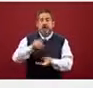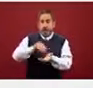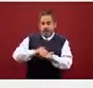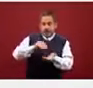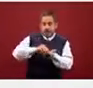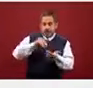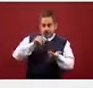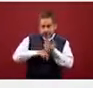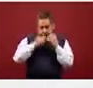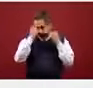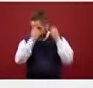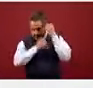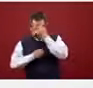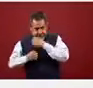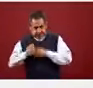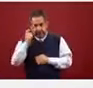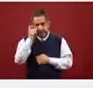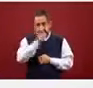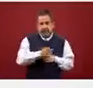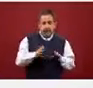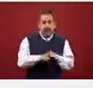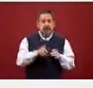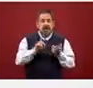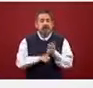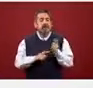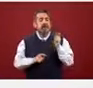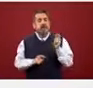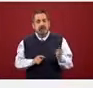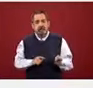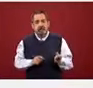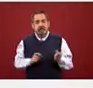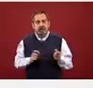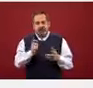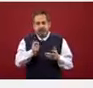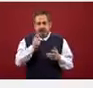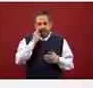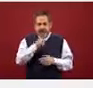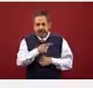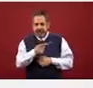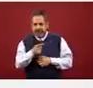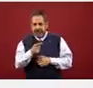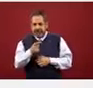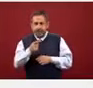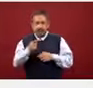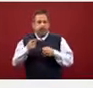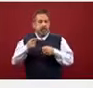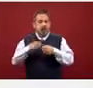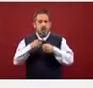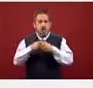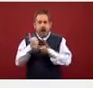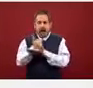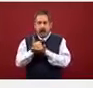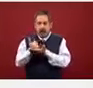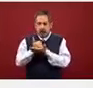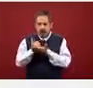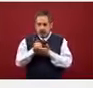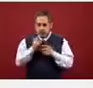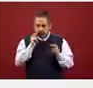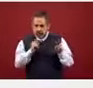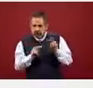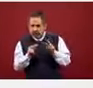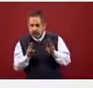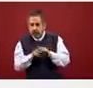en un fondo amarillo, hoy lo ponemos ya en un fondo azul, para no confundirlo con la escala de colores del